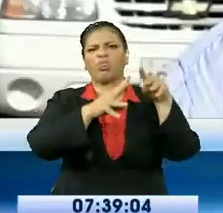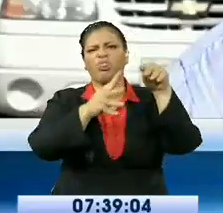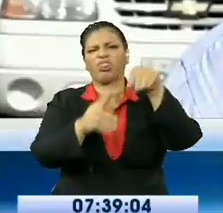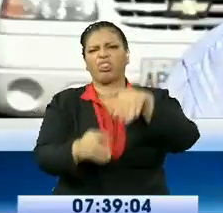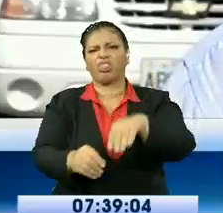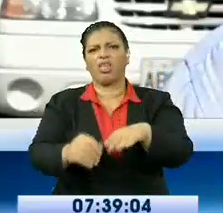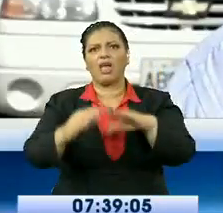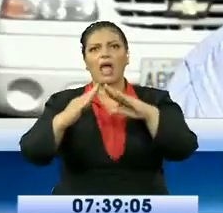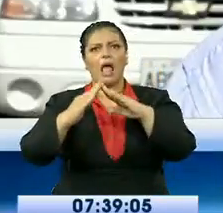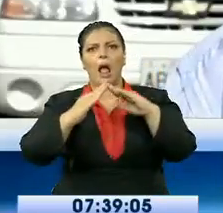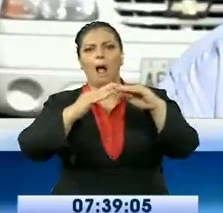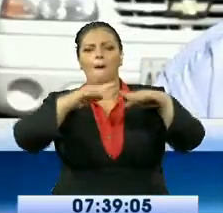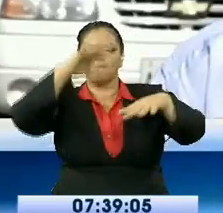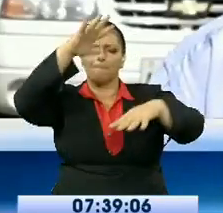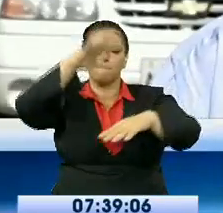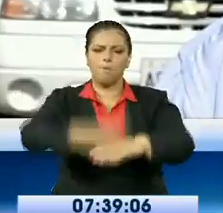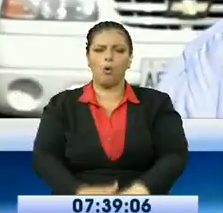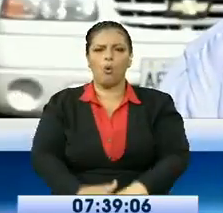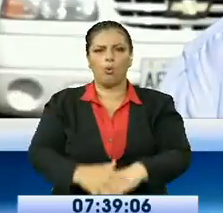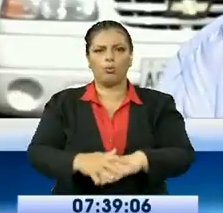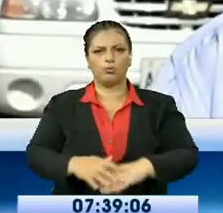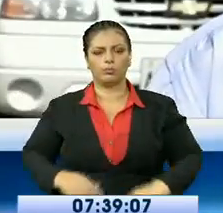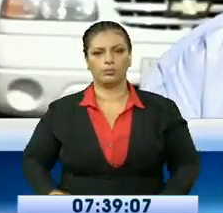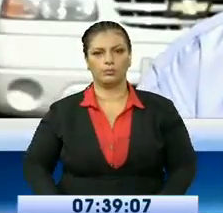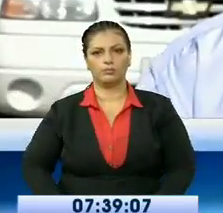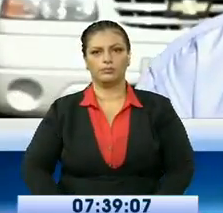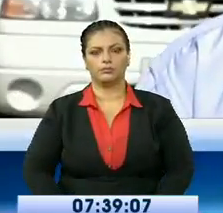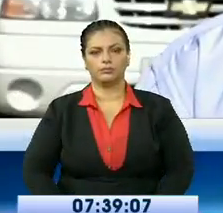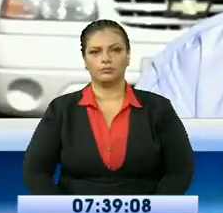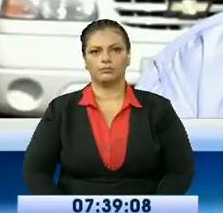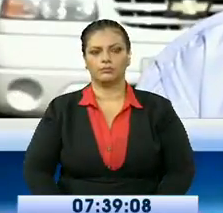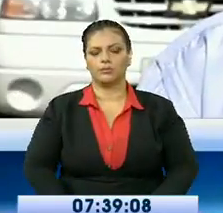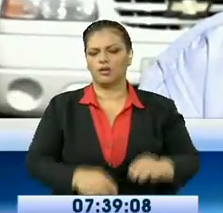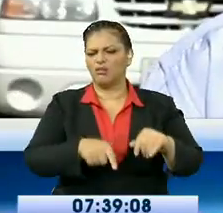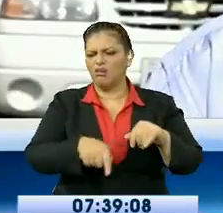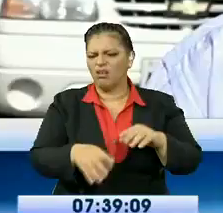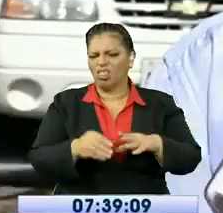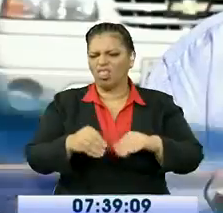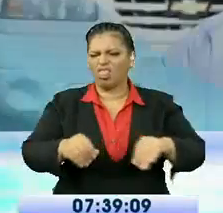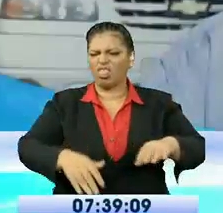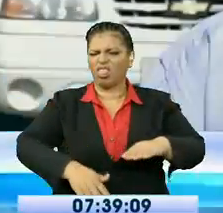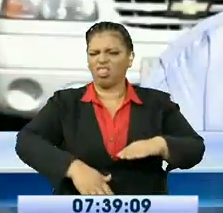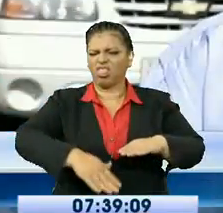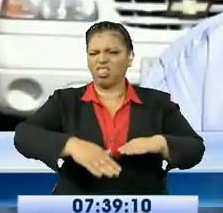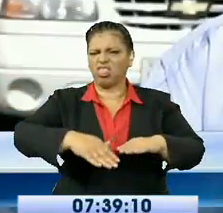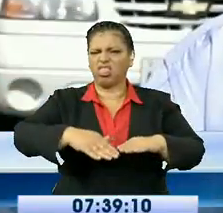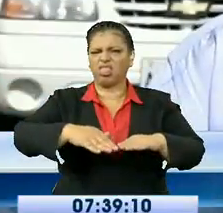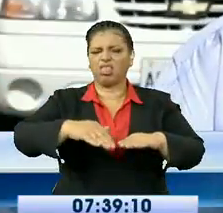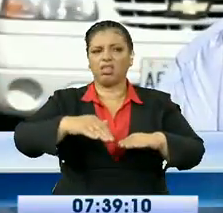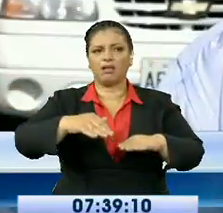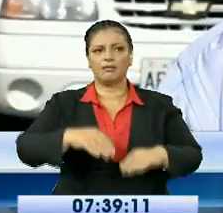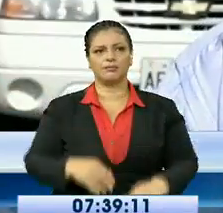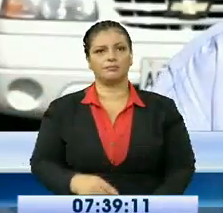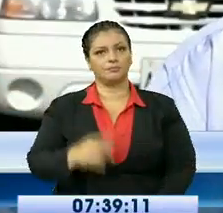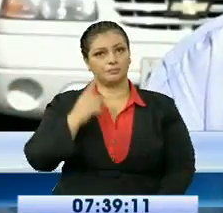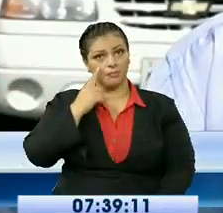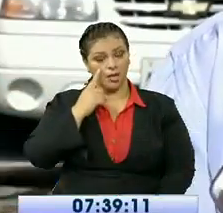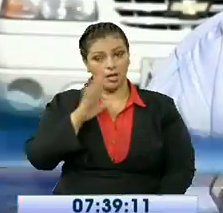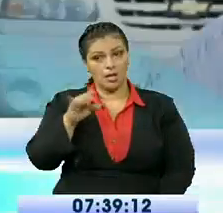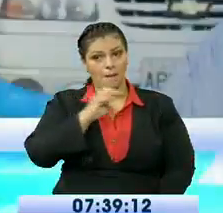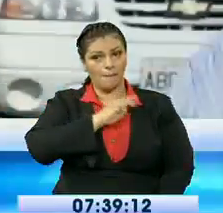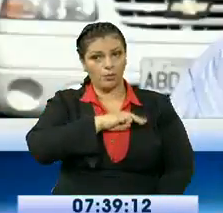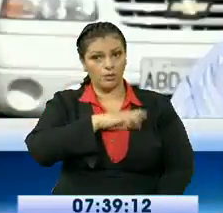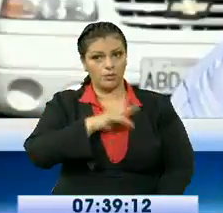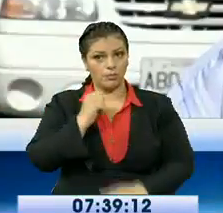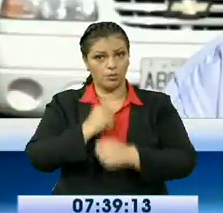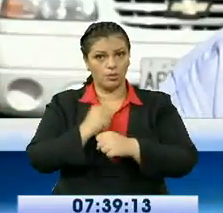lodo, como ustedes vienen viendo ahora, tiene unos 40, 50 centímetros de lodo. Hay que esperar, vamos a trabajar en los próximos días con obras públicas